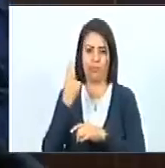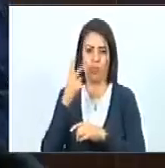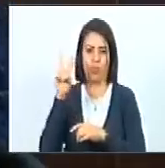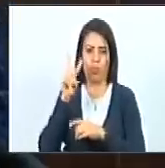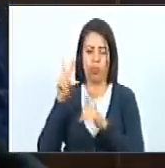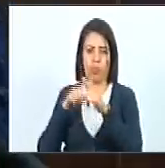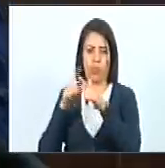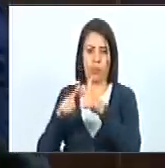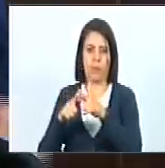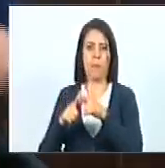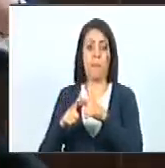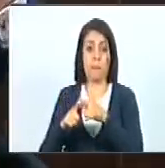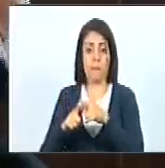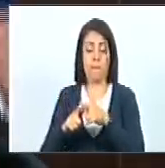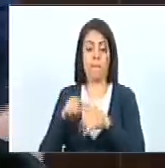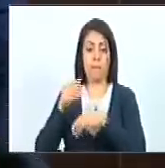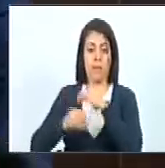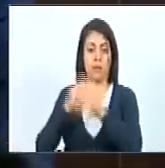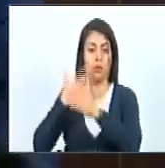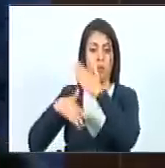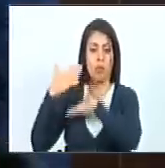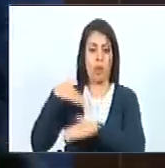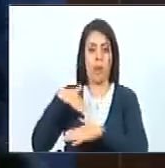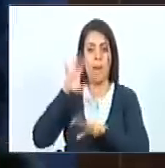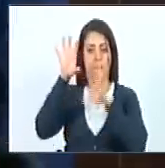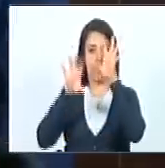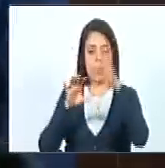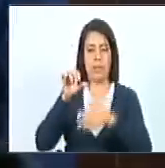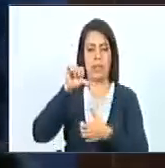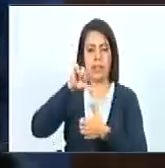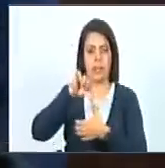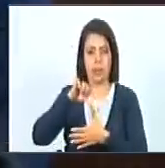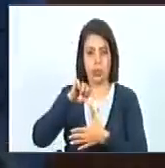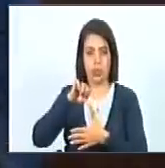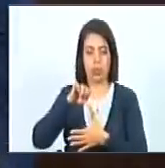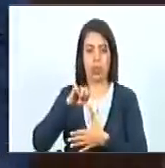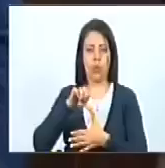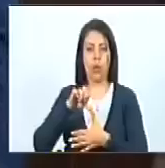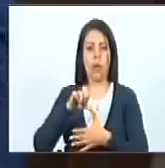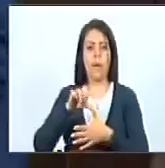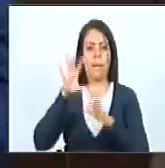nuestro mercado, el que se hizo en su momento, el Mercosur y el Parlasur,